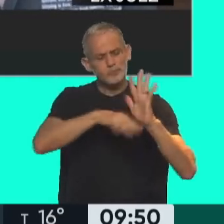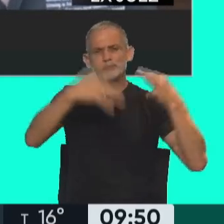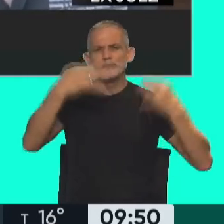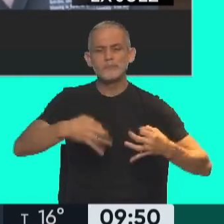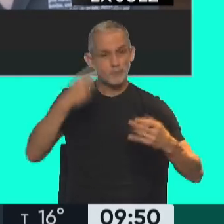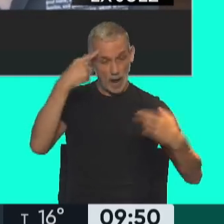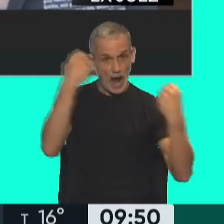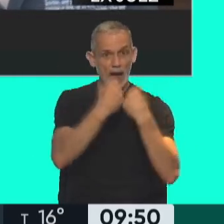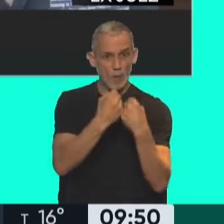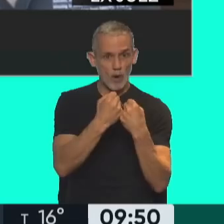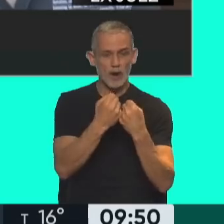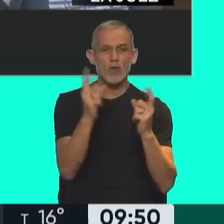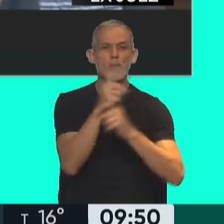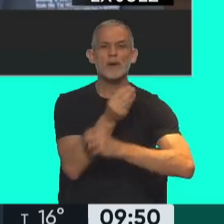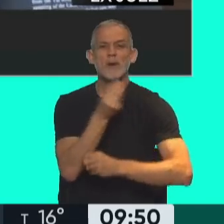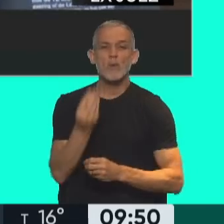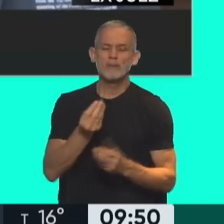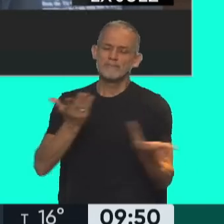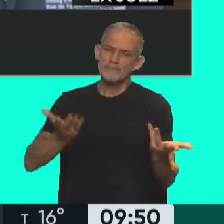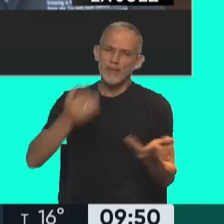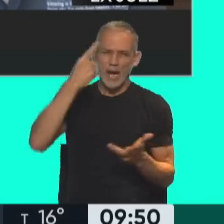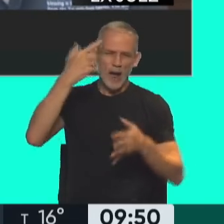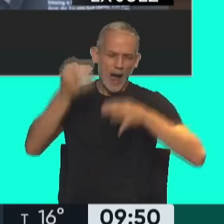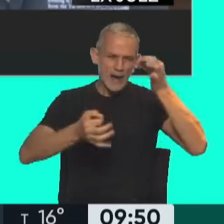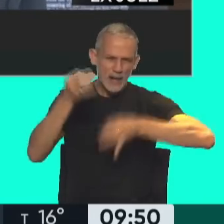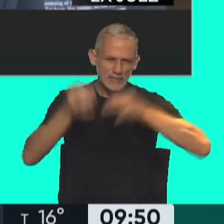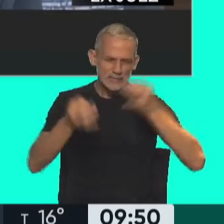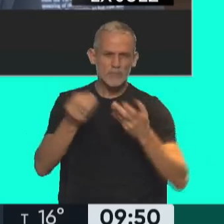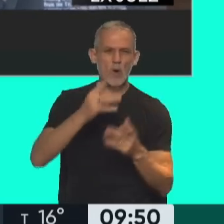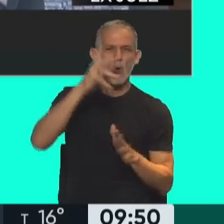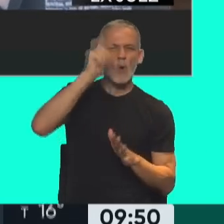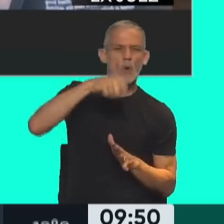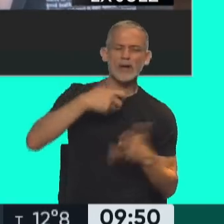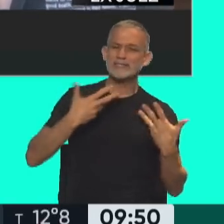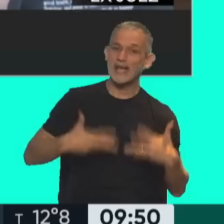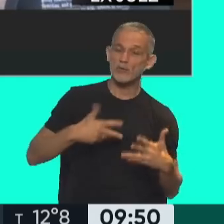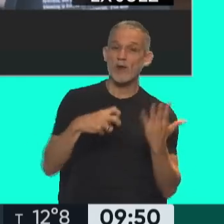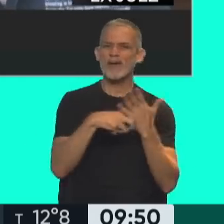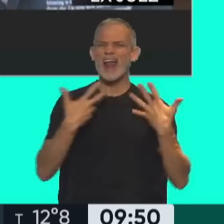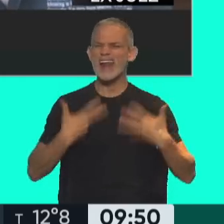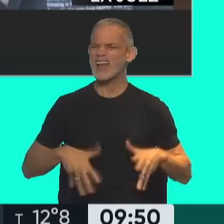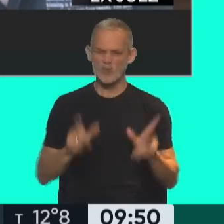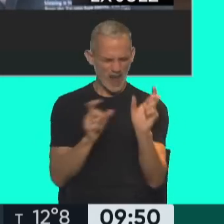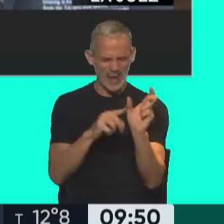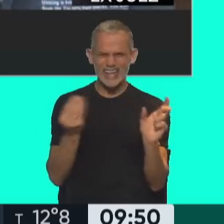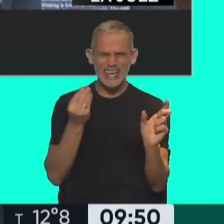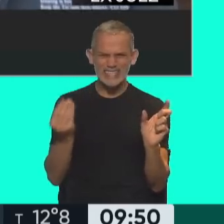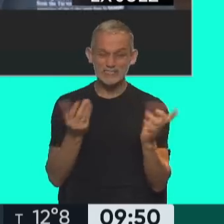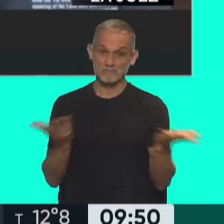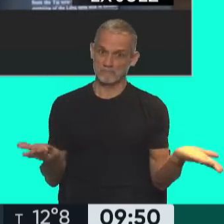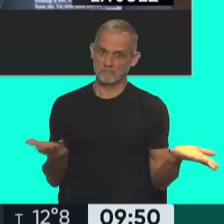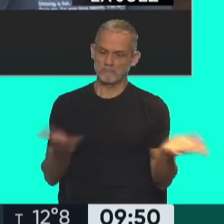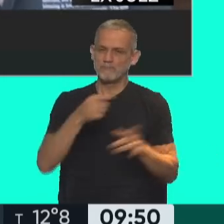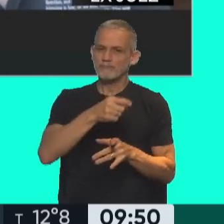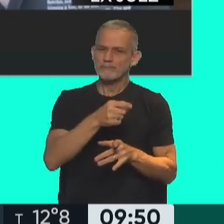comparto el problema es empecemos a analizar qué significa juez natural y picas naturales porque el hecho